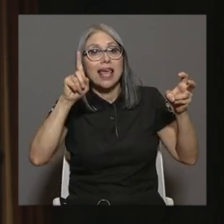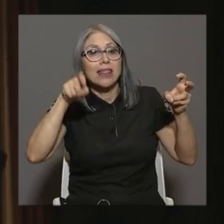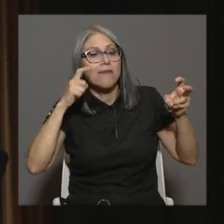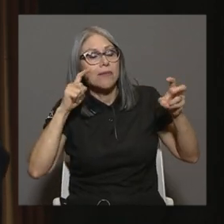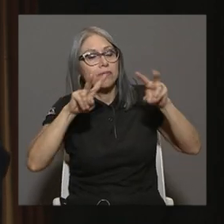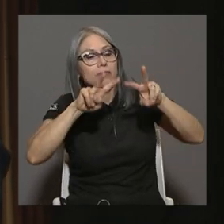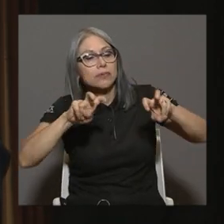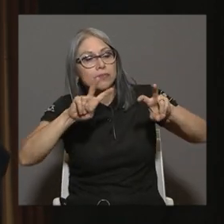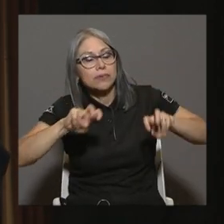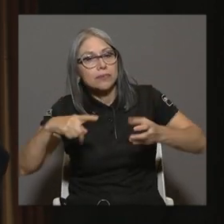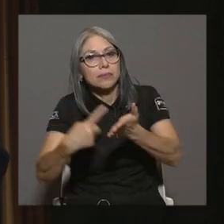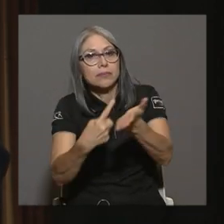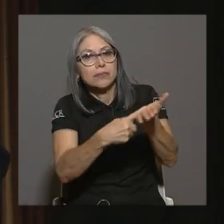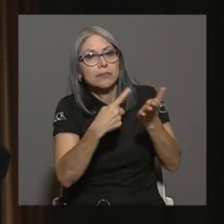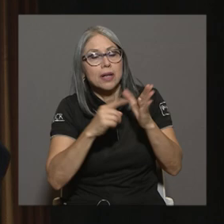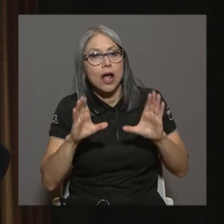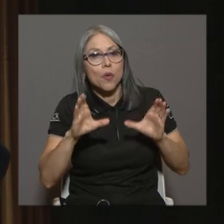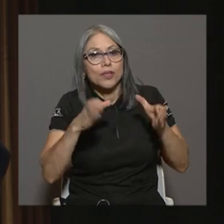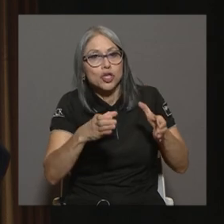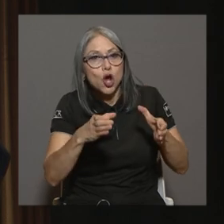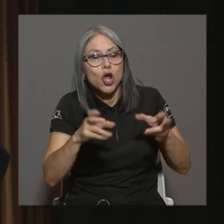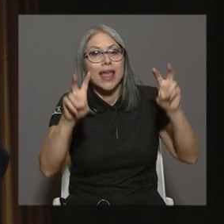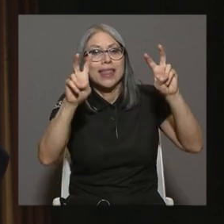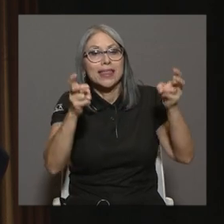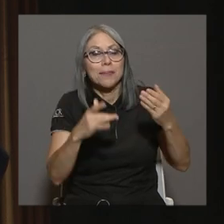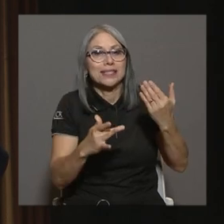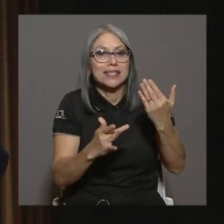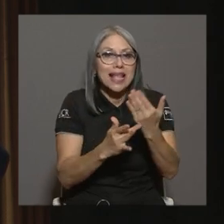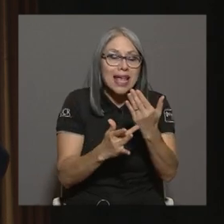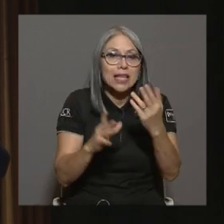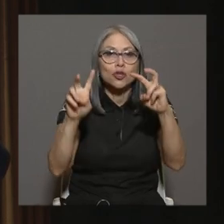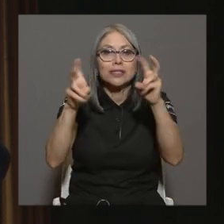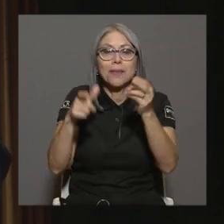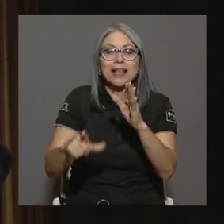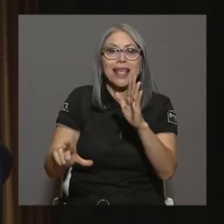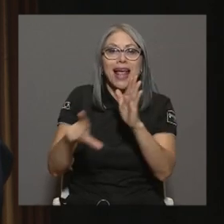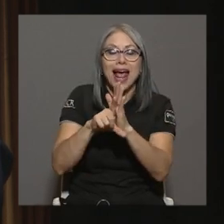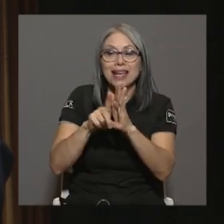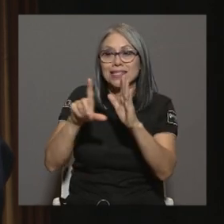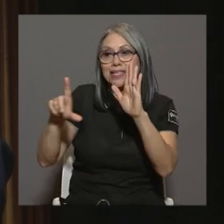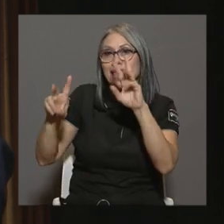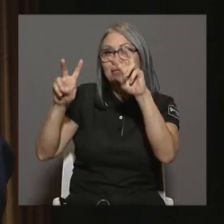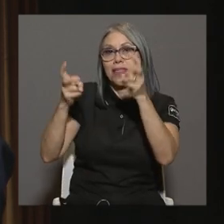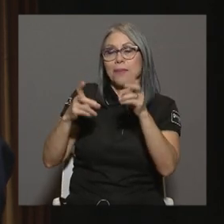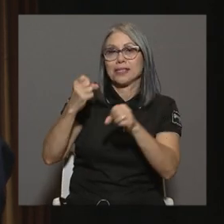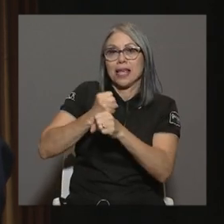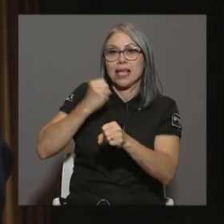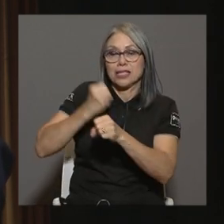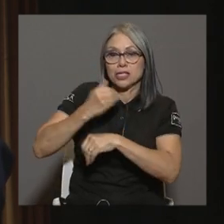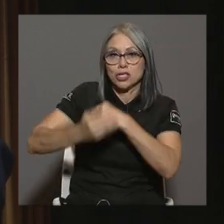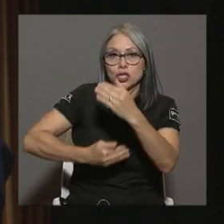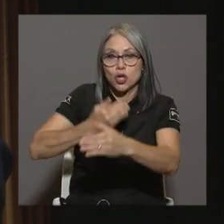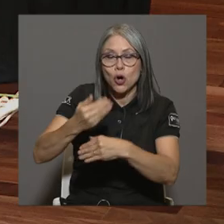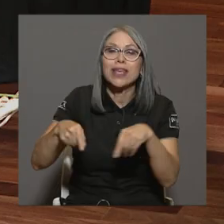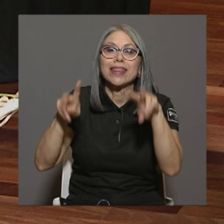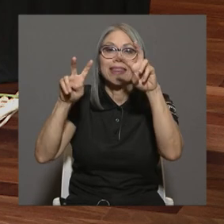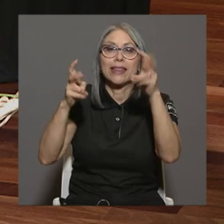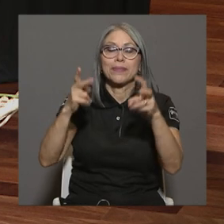comisión elementos técnicos, legales, de gestión y, por supuesto, de política